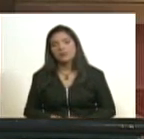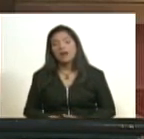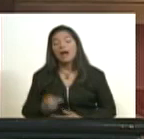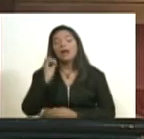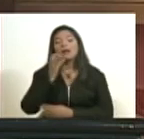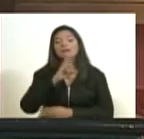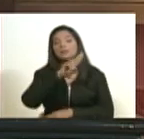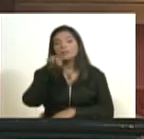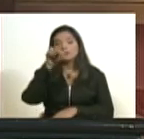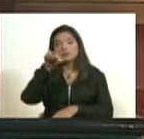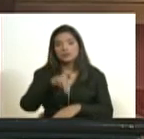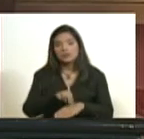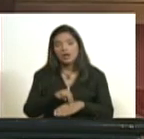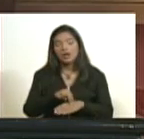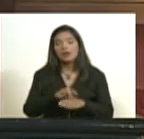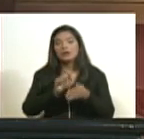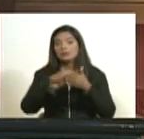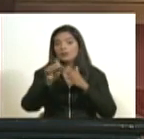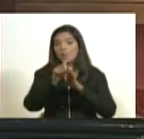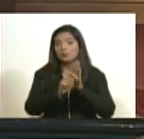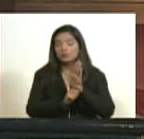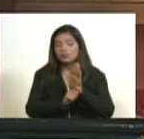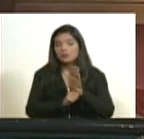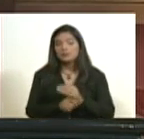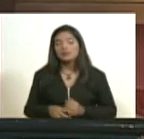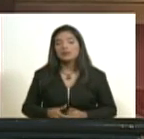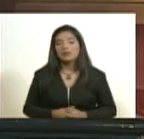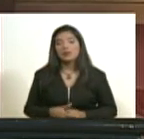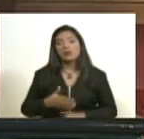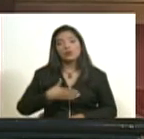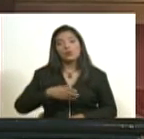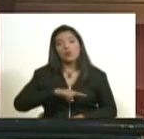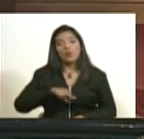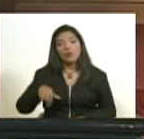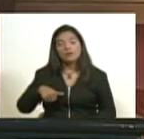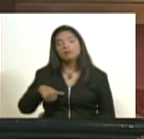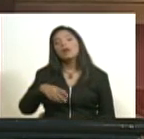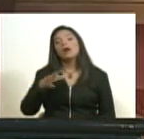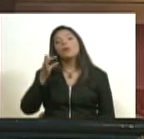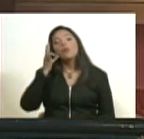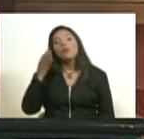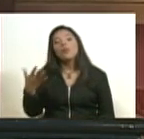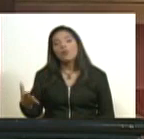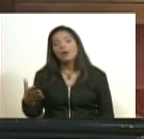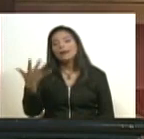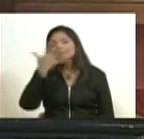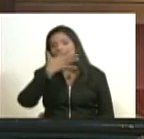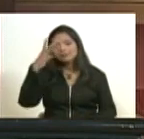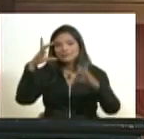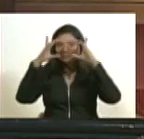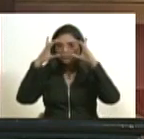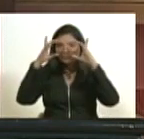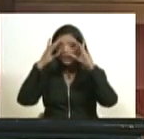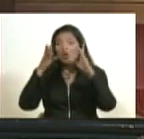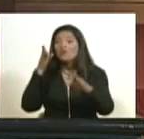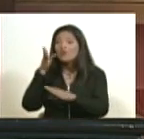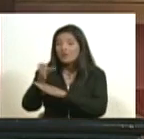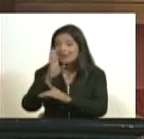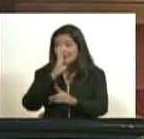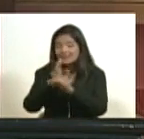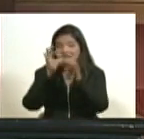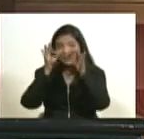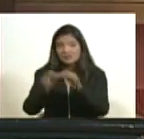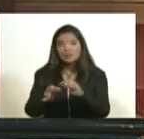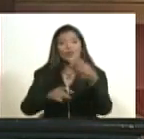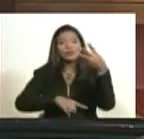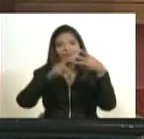Nacional Constituyente, nuestra apreciada canciller Delcy Rodríguez fuera ella personalmente los